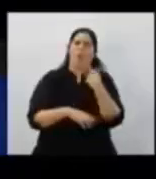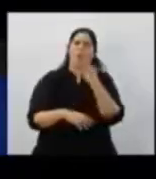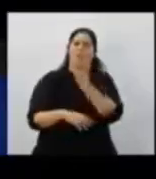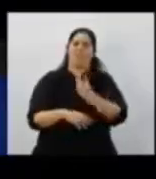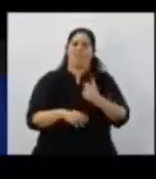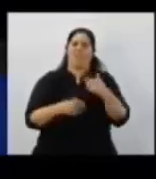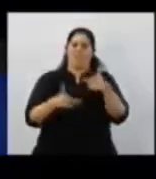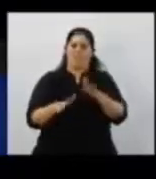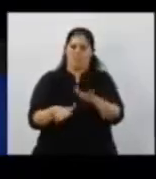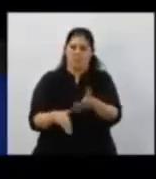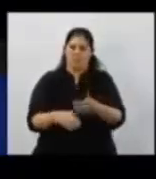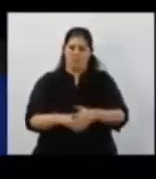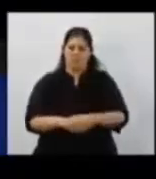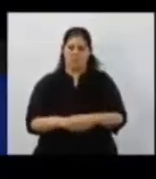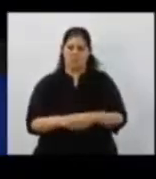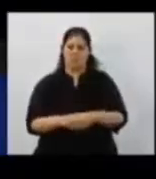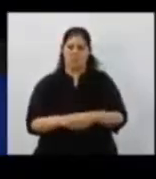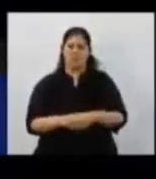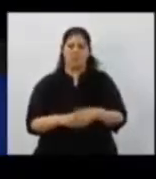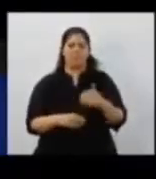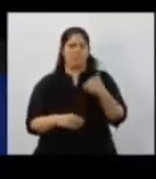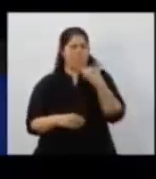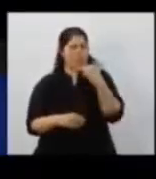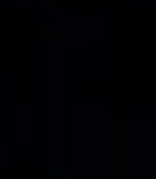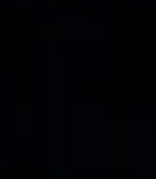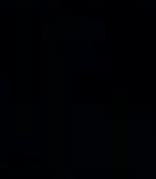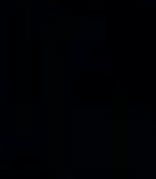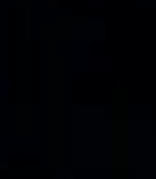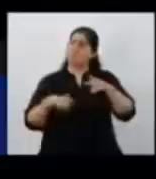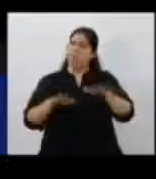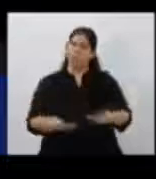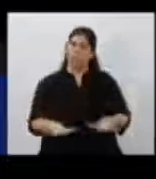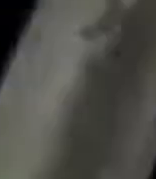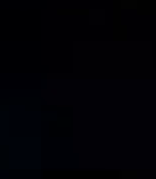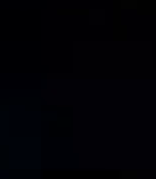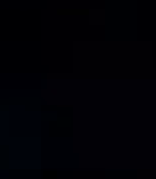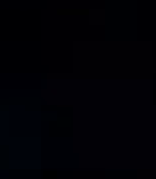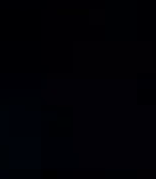Está bueno. Presidente, yo no sé qué país gobierna. Argentina.